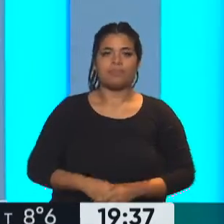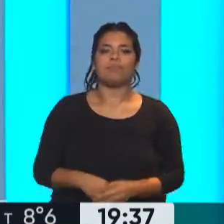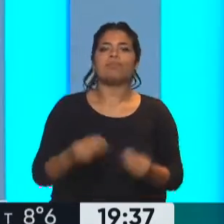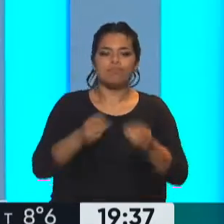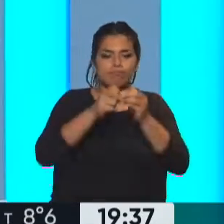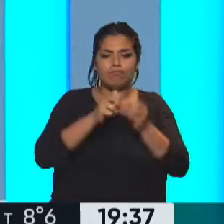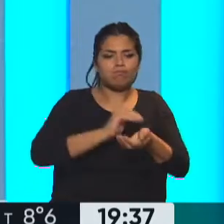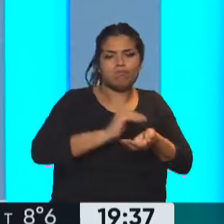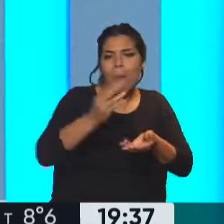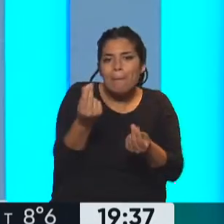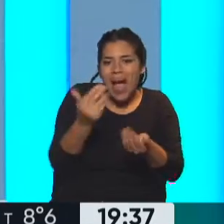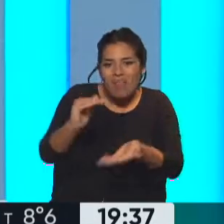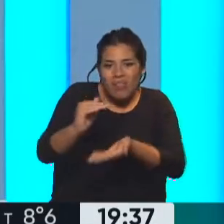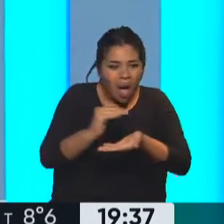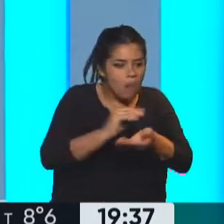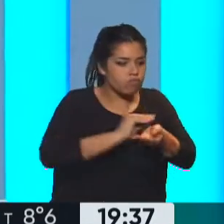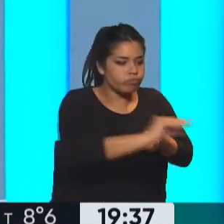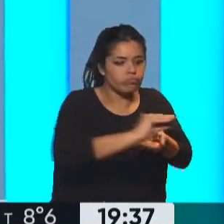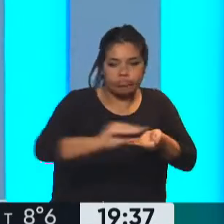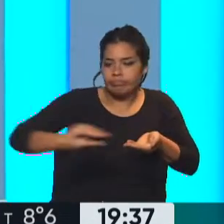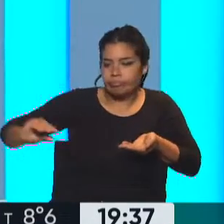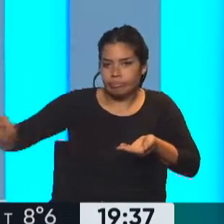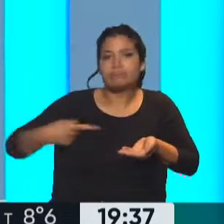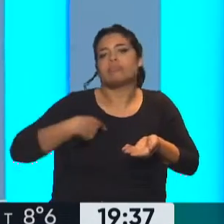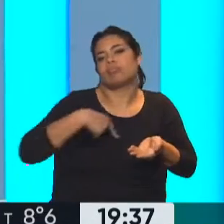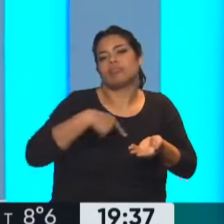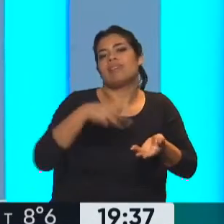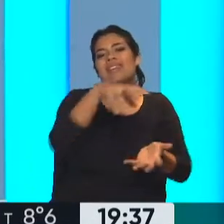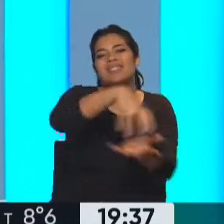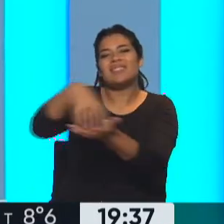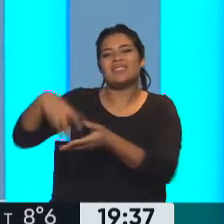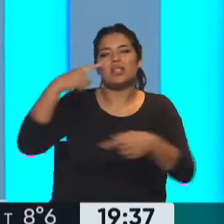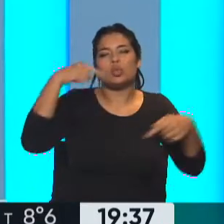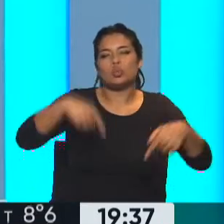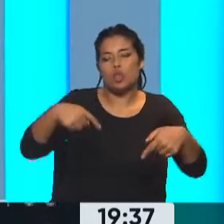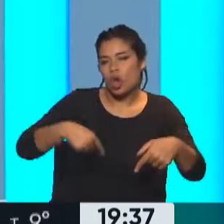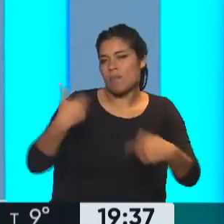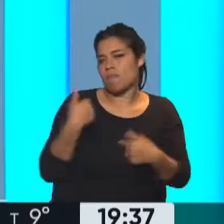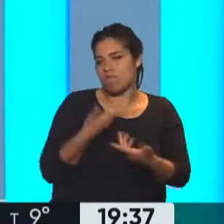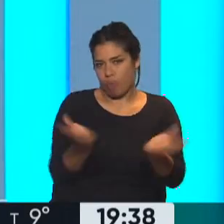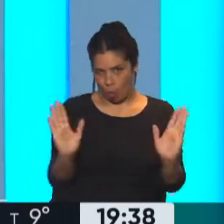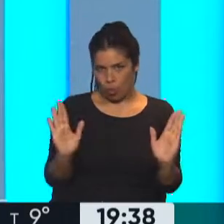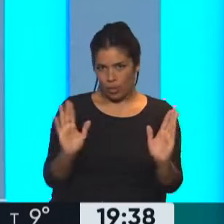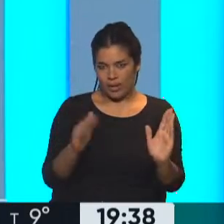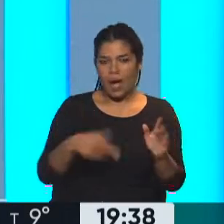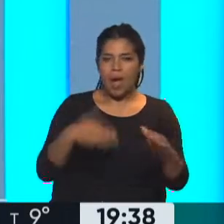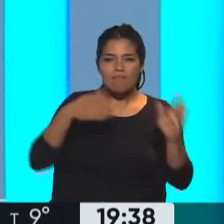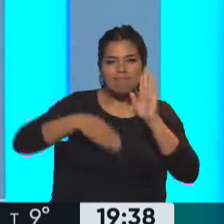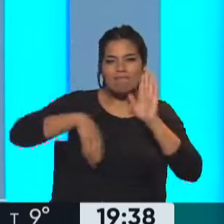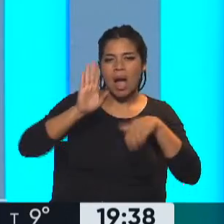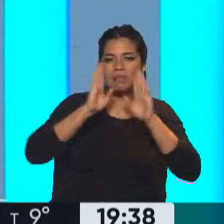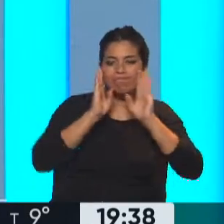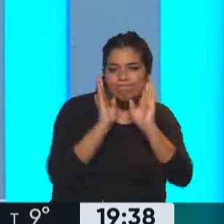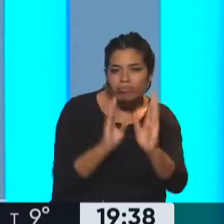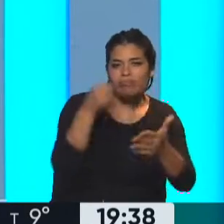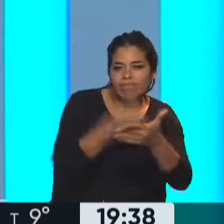instituciones públicas, hospitales básicamente, dedicados a la lucha contra el COVID-19. De esta manera, mediante uno de